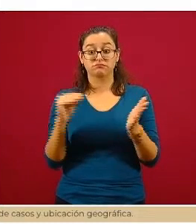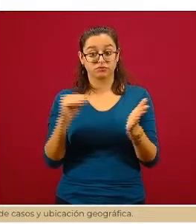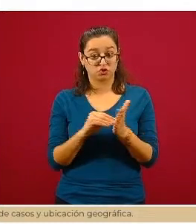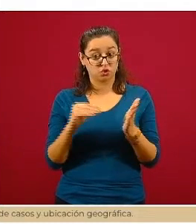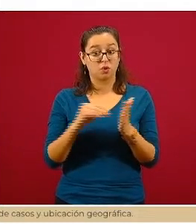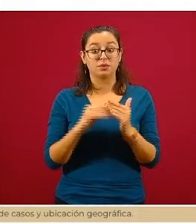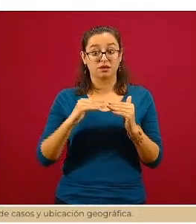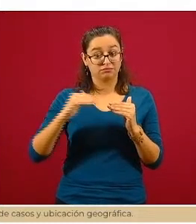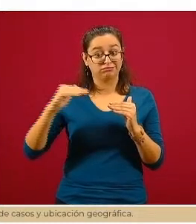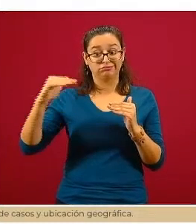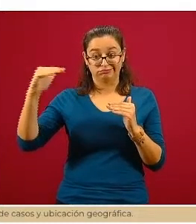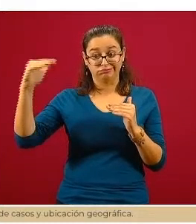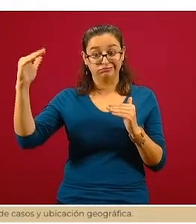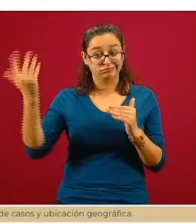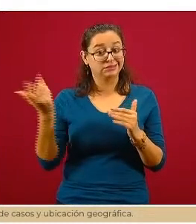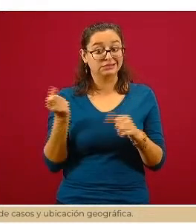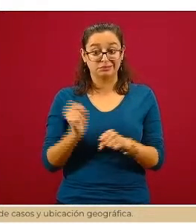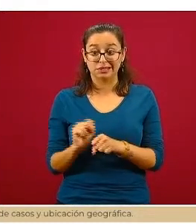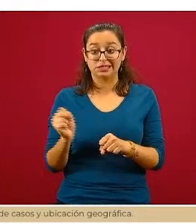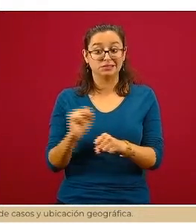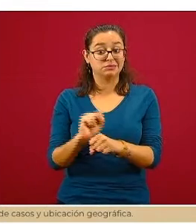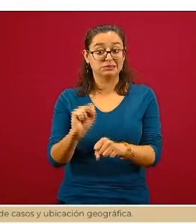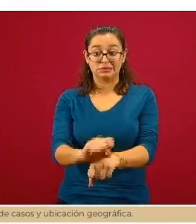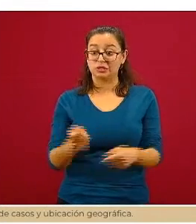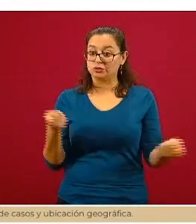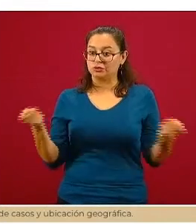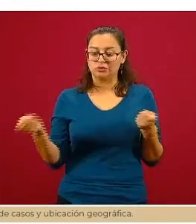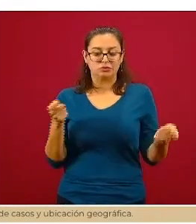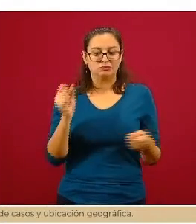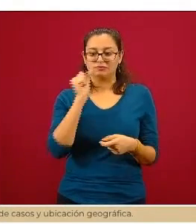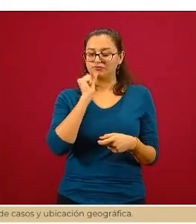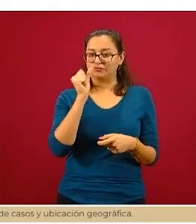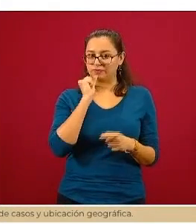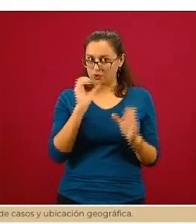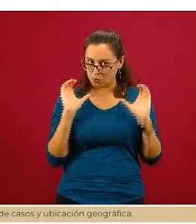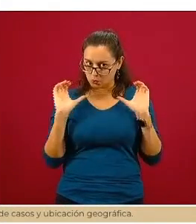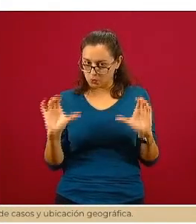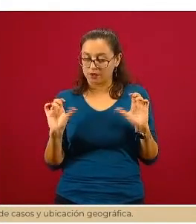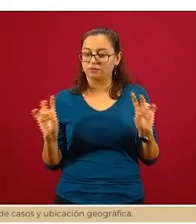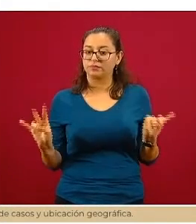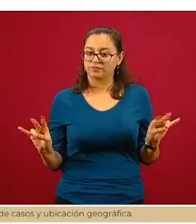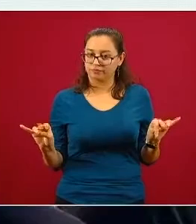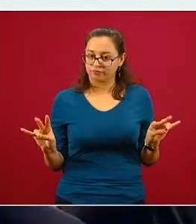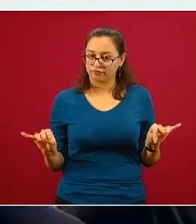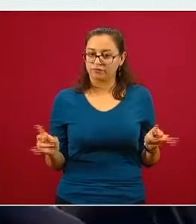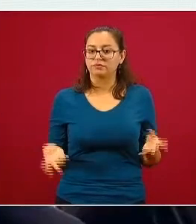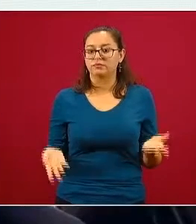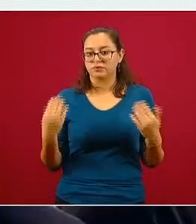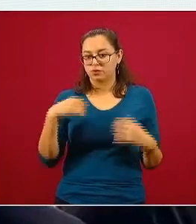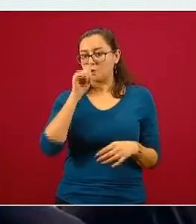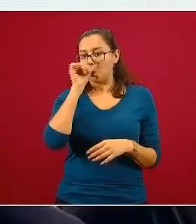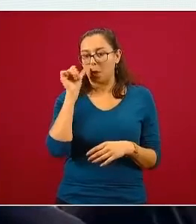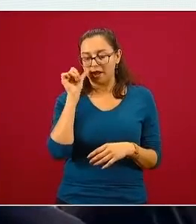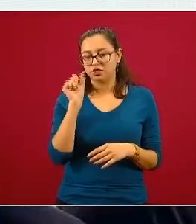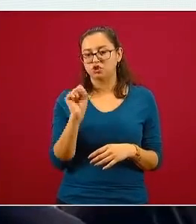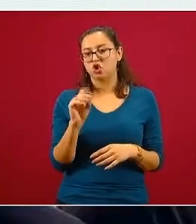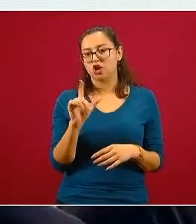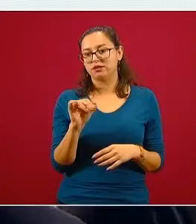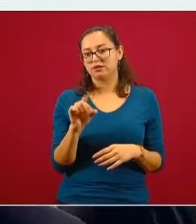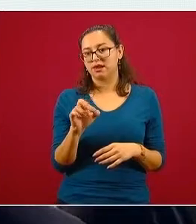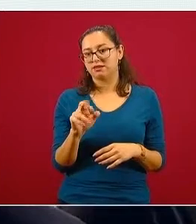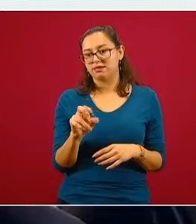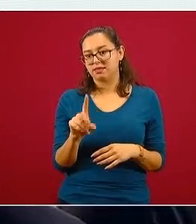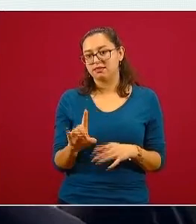que está incrementando semana con semana, ahí no podemos bajar la guardia. Benito Juárez y Solidaridad sí ya tienen una